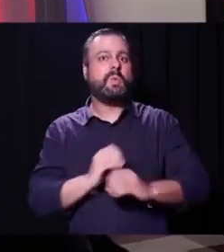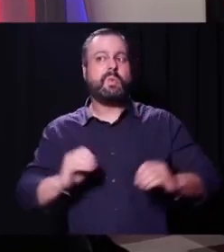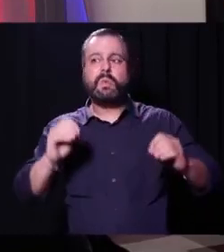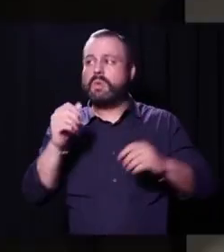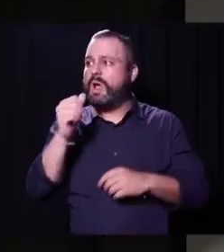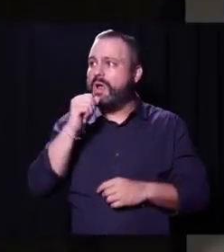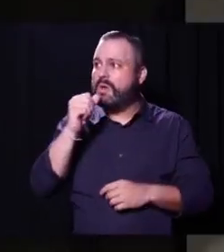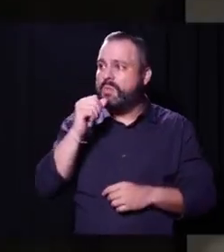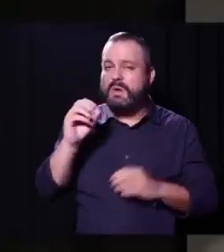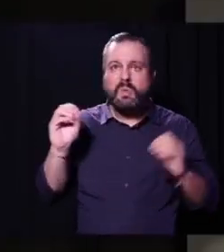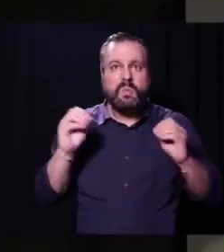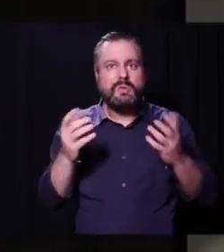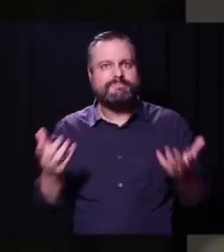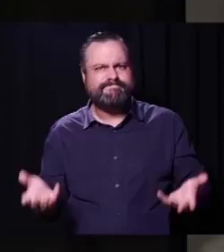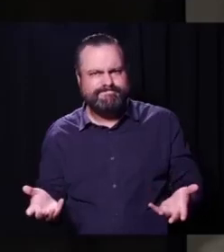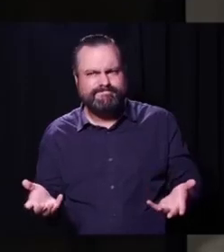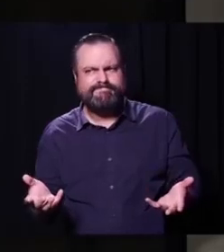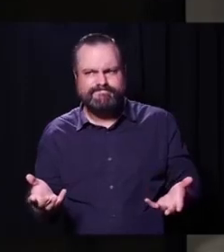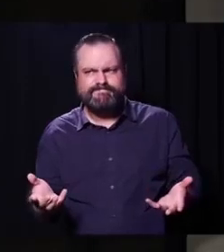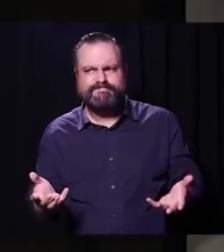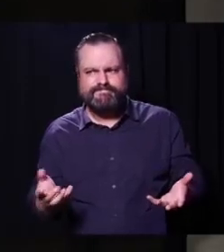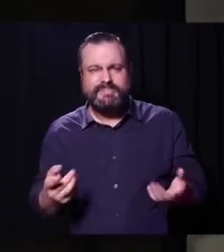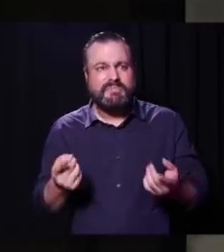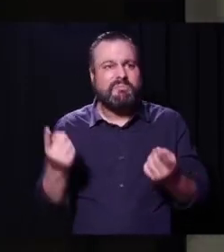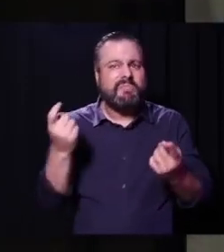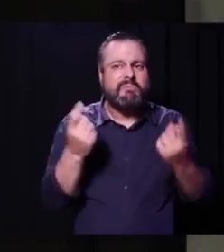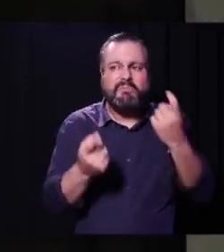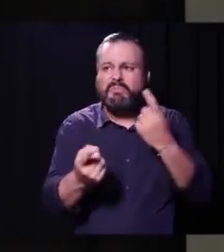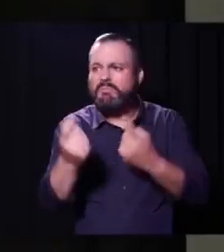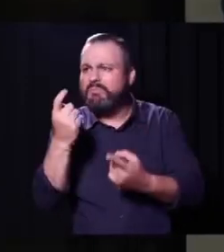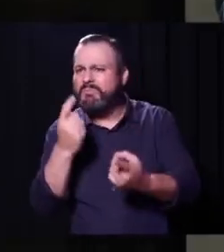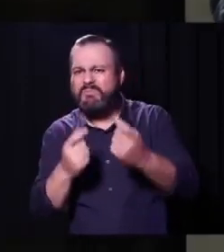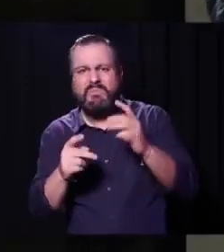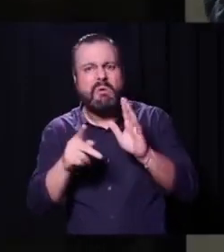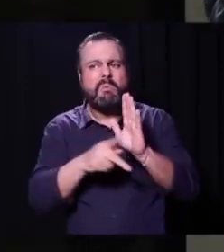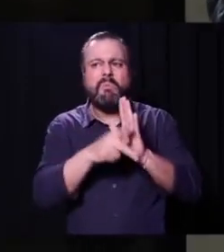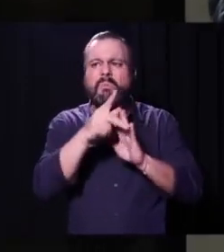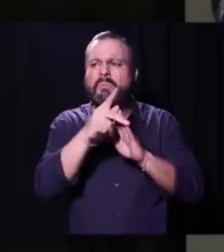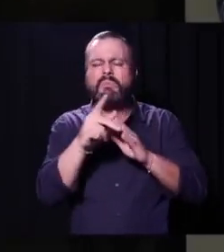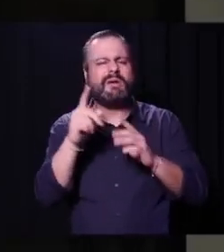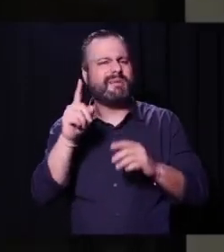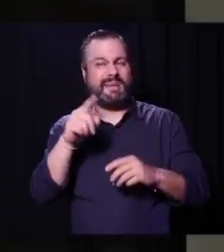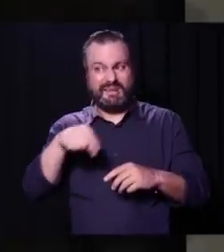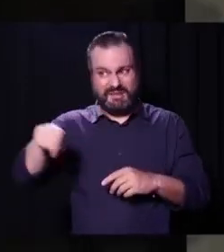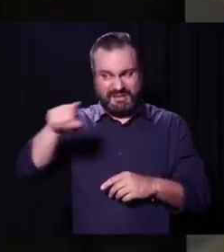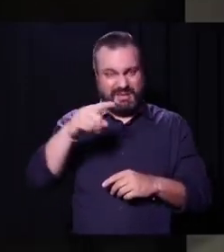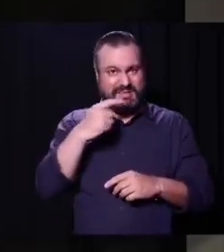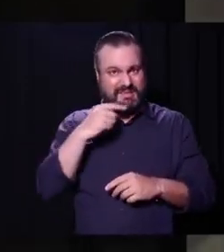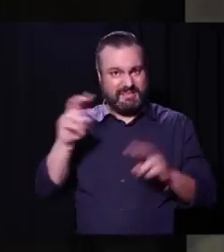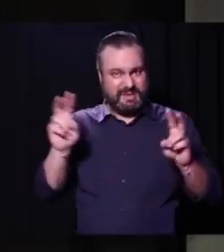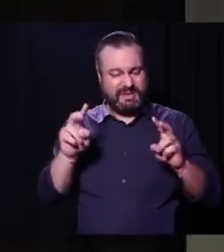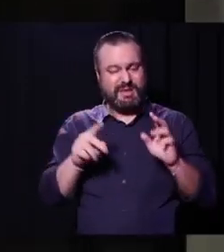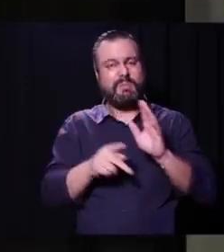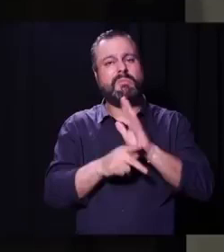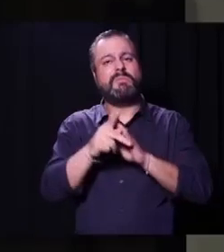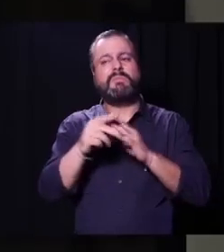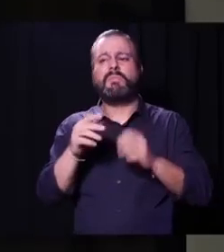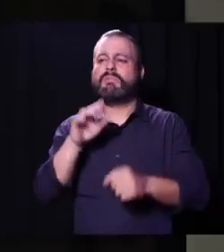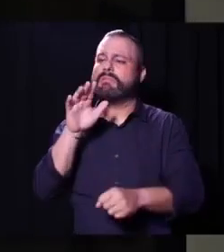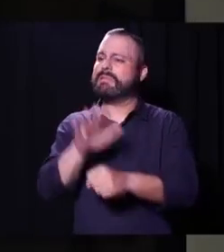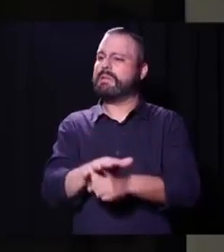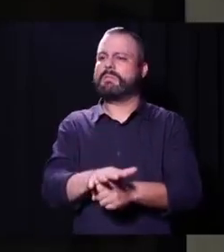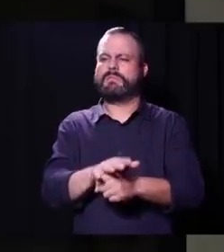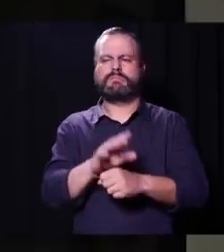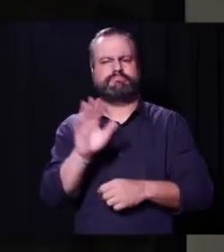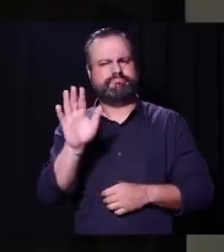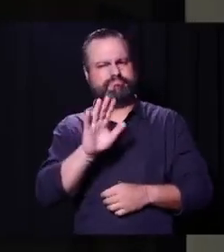Hay muchos proyectos fantasmas. Entonces, ese es el gran reto cuando hablamos los cinco Panamá, cómo esa brecha